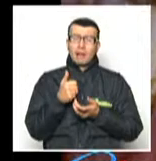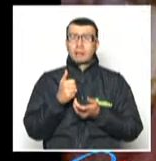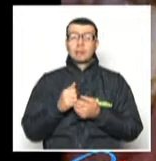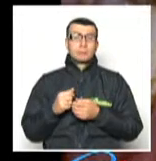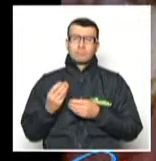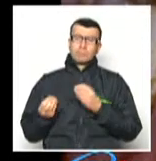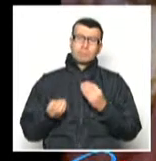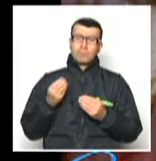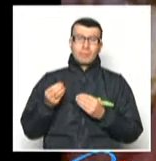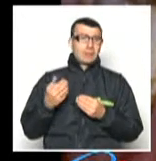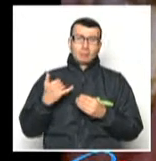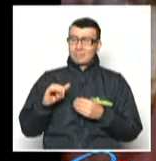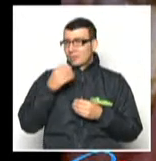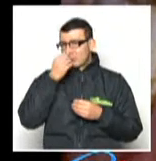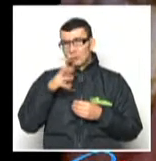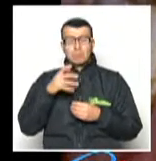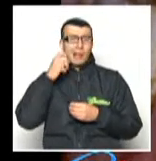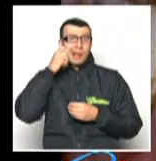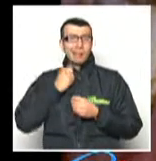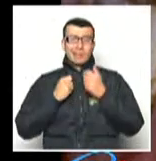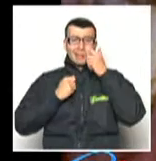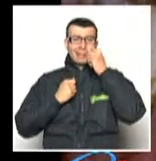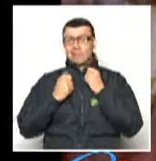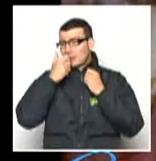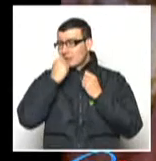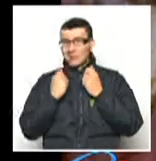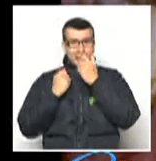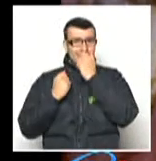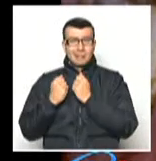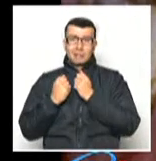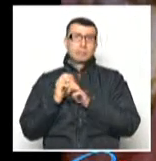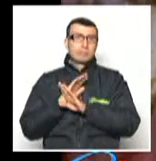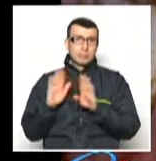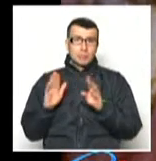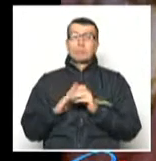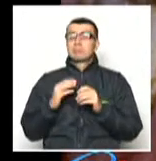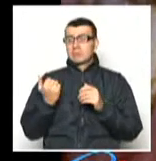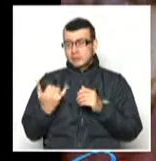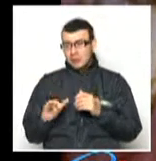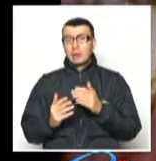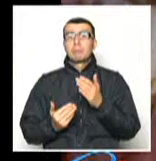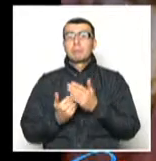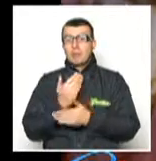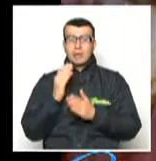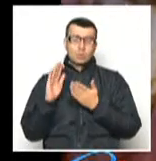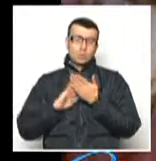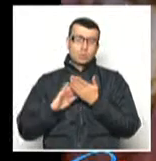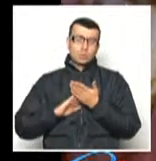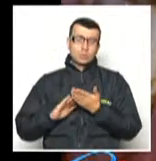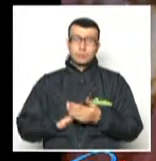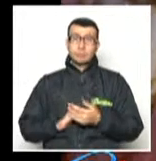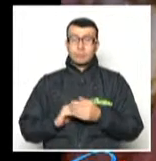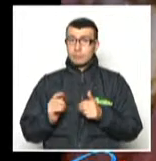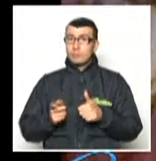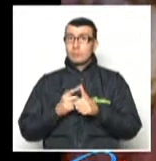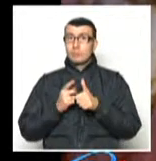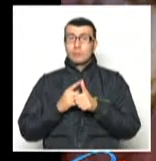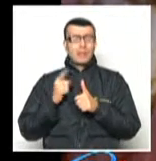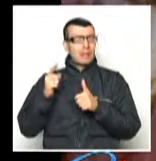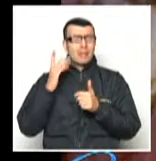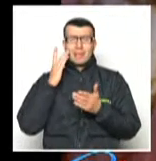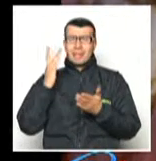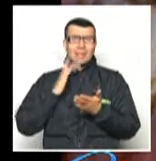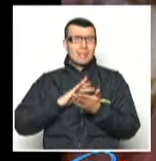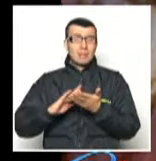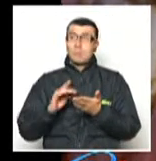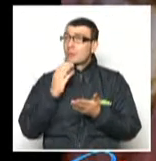pacientes nosotros extraemos esos dientes, ya no hay nada que hacer. Extraemos los dientes. Y ahí sí se le hace el tratamiento. Los implantes. Entonces, ¿nosotros qué hacemos? Primero desinfectamos a los pacientes, digamos un